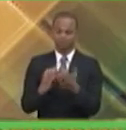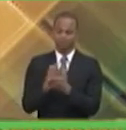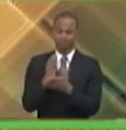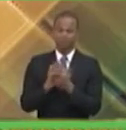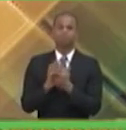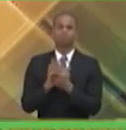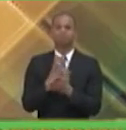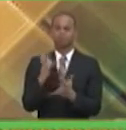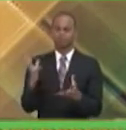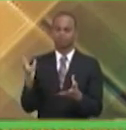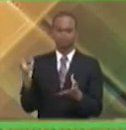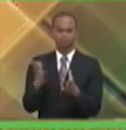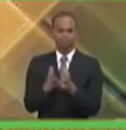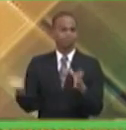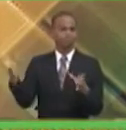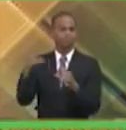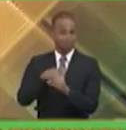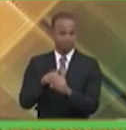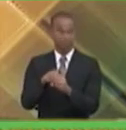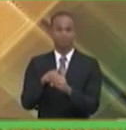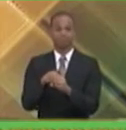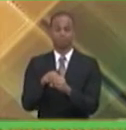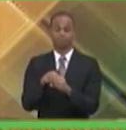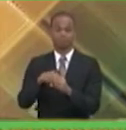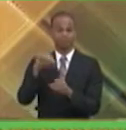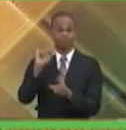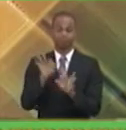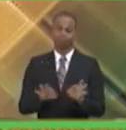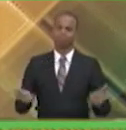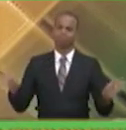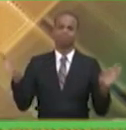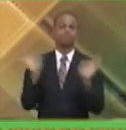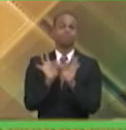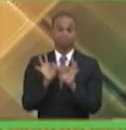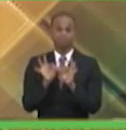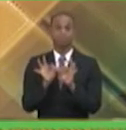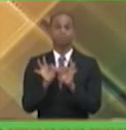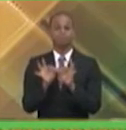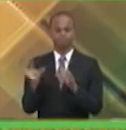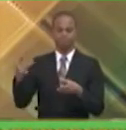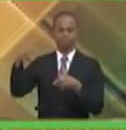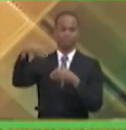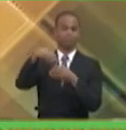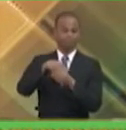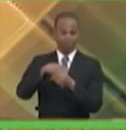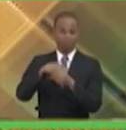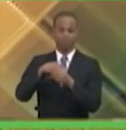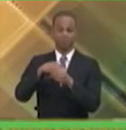a la inclusión, derecho importante, a la participación.